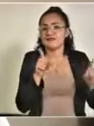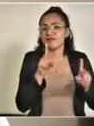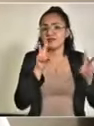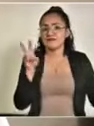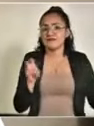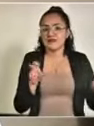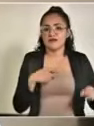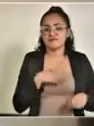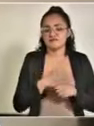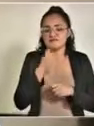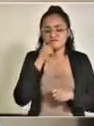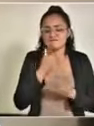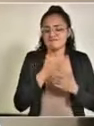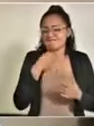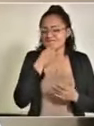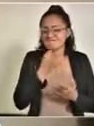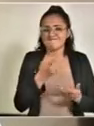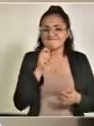siempre lo dije.